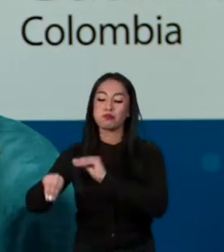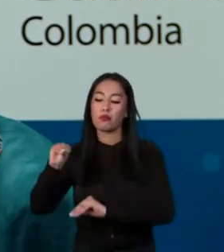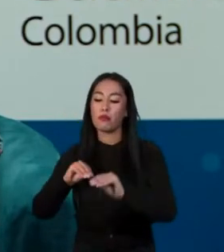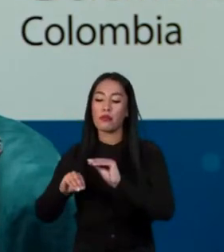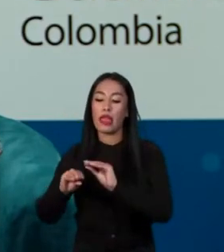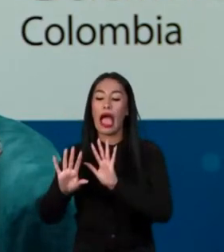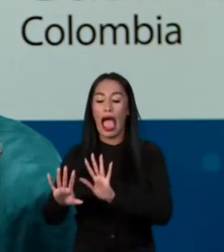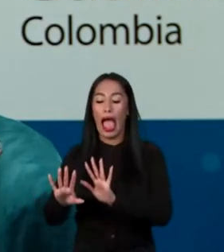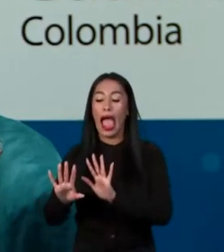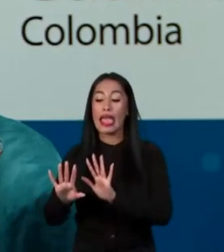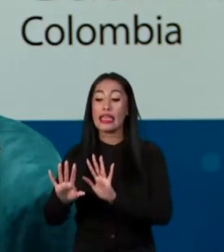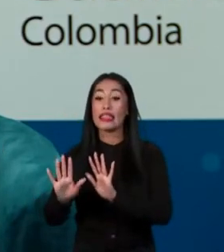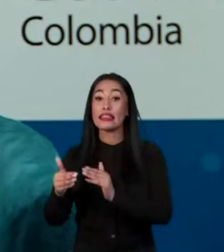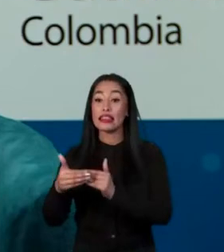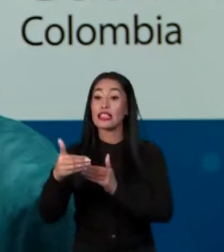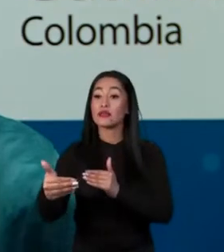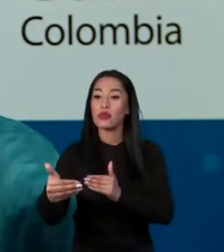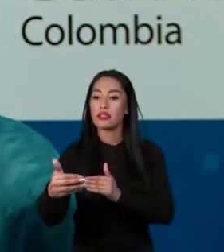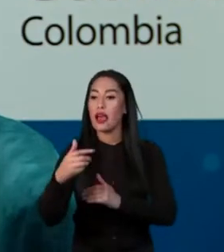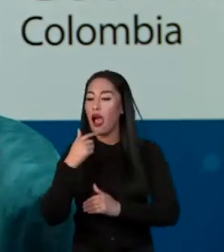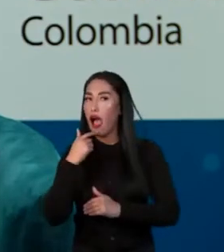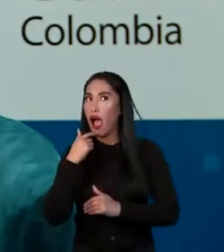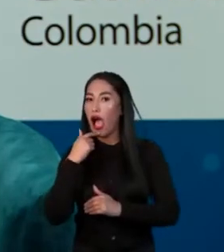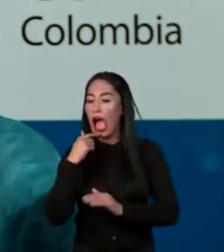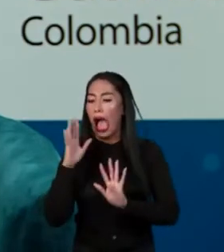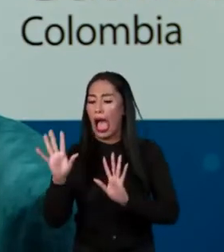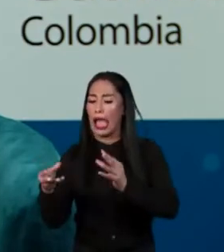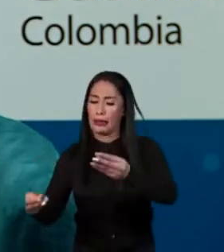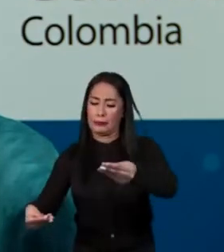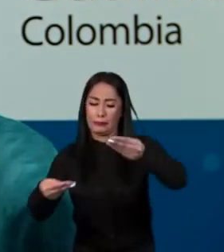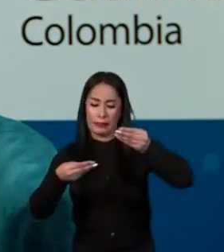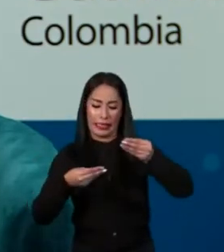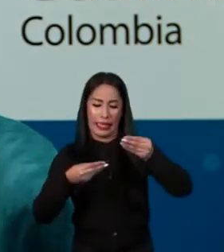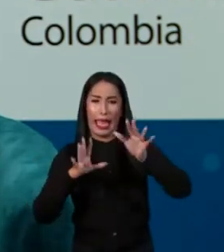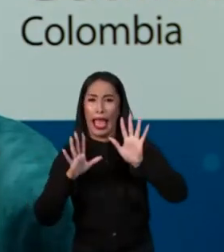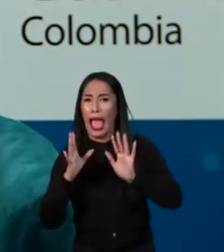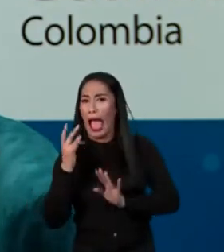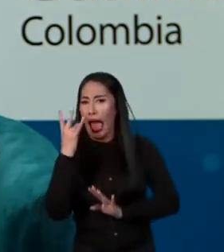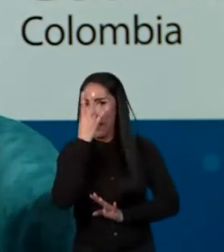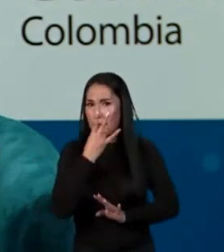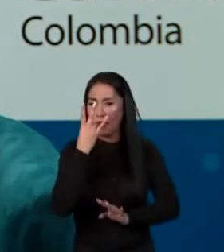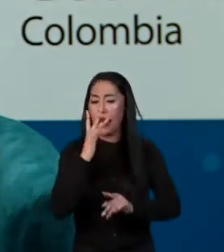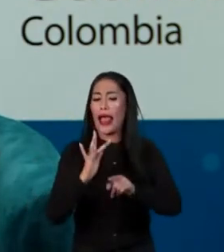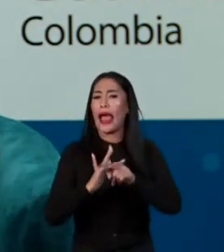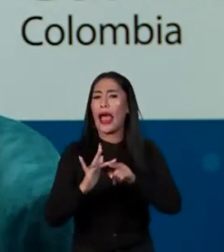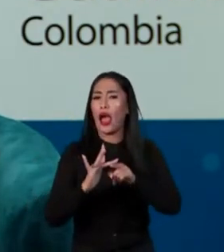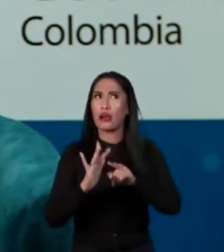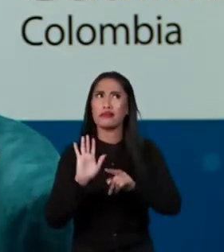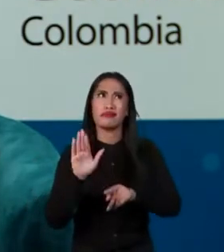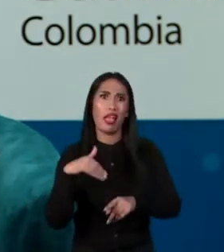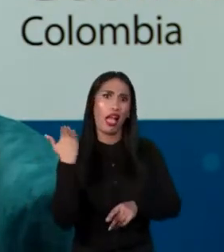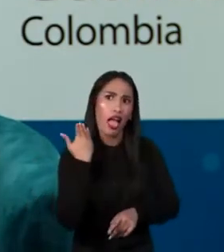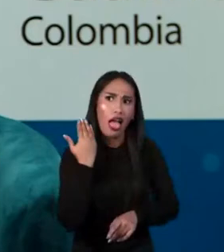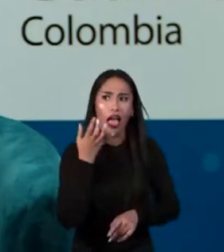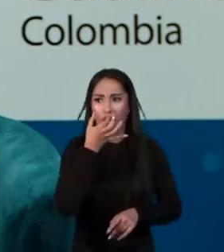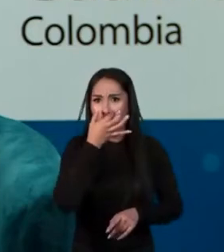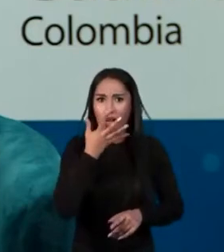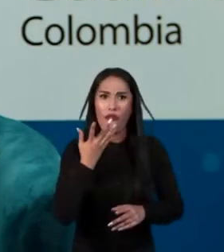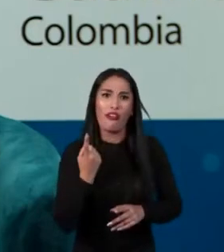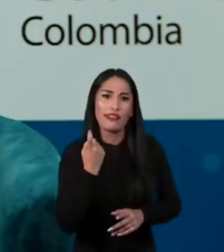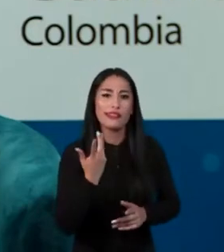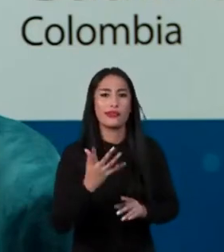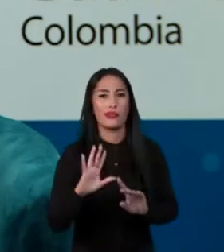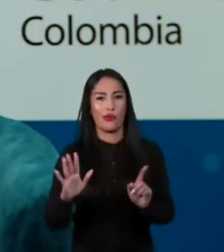poder meter los pies en un zapato donde no cabe es de ello creo que tenemos que fluir y tratar